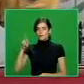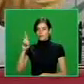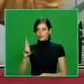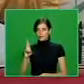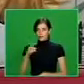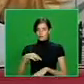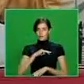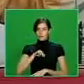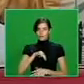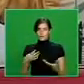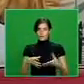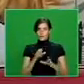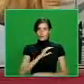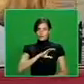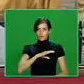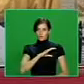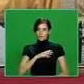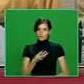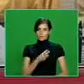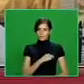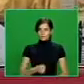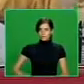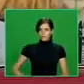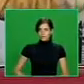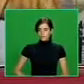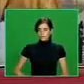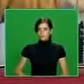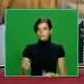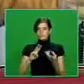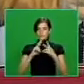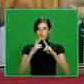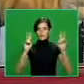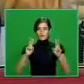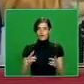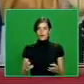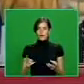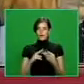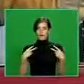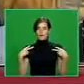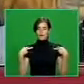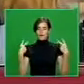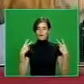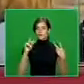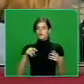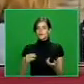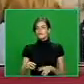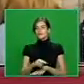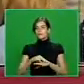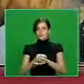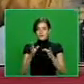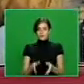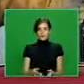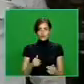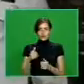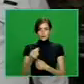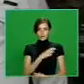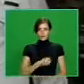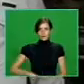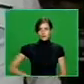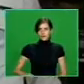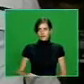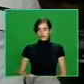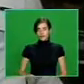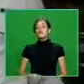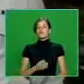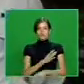miembro de la comisión presidencial por la paz y la vida y ministro del despacho de la presidencia bueno se